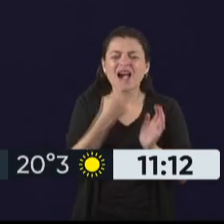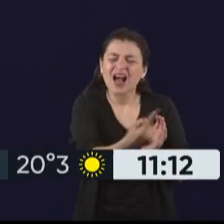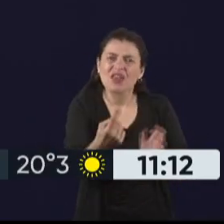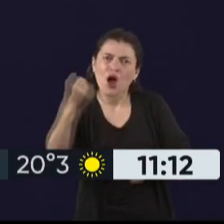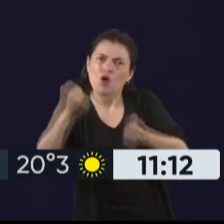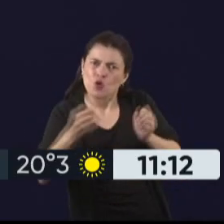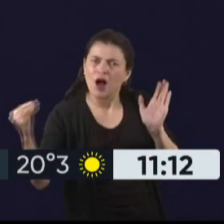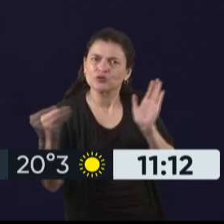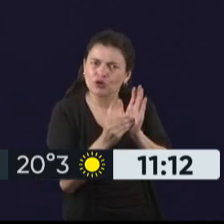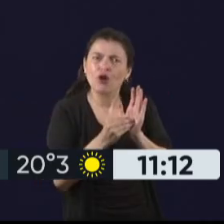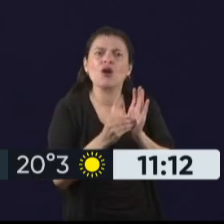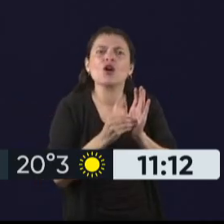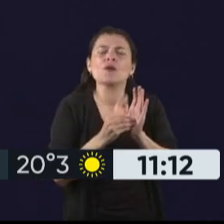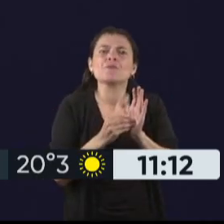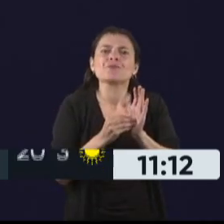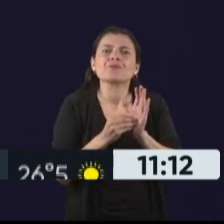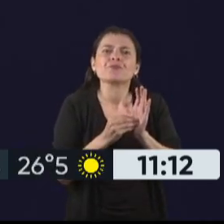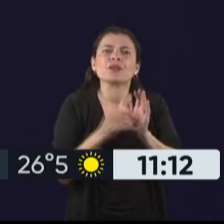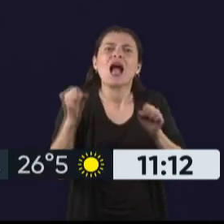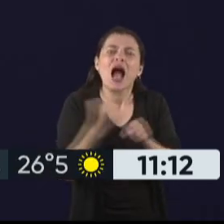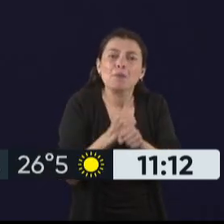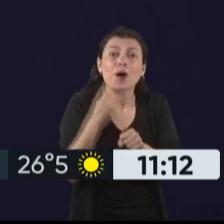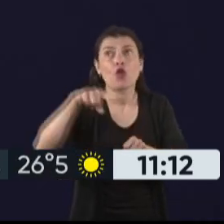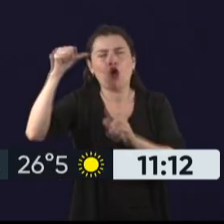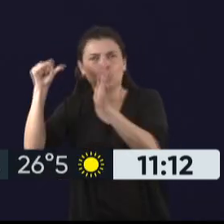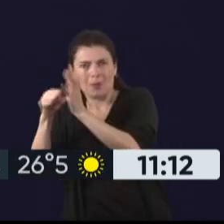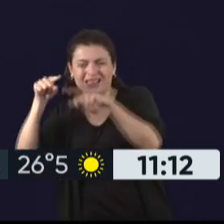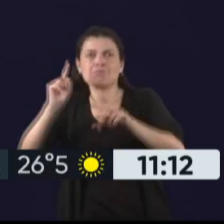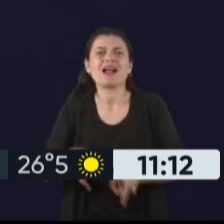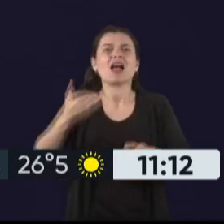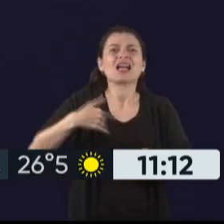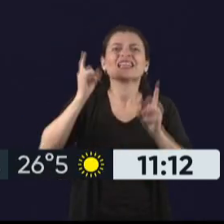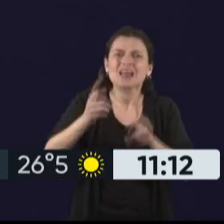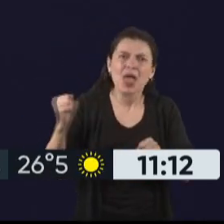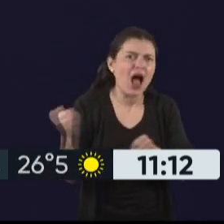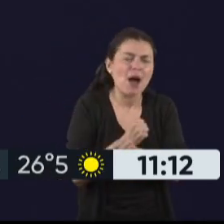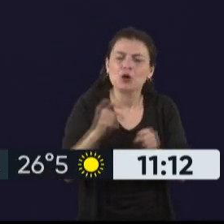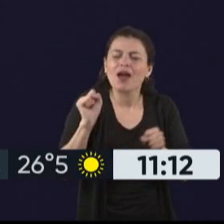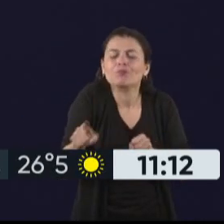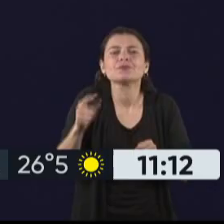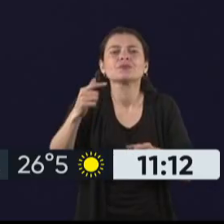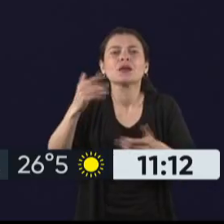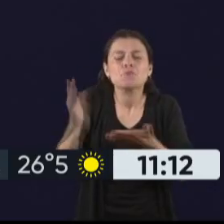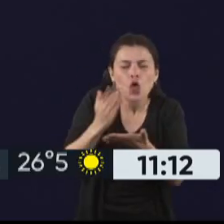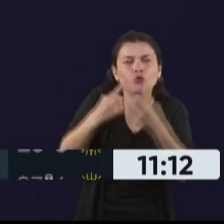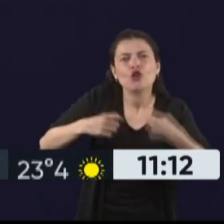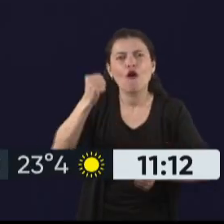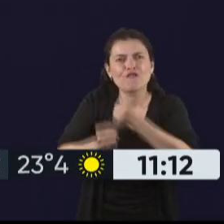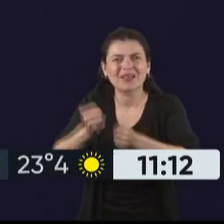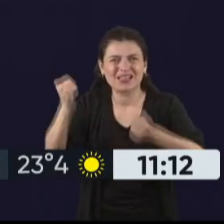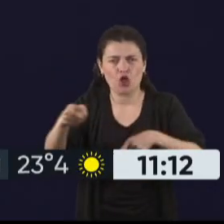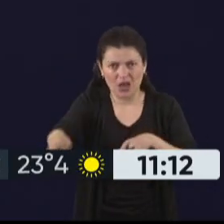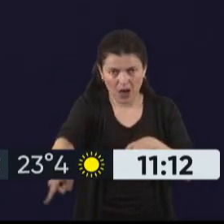hubiese estado aprobado en el país o incluso a escala internacional. A partir de ahora se van a reconocer las